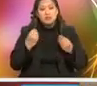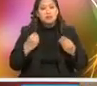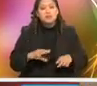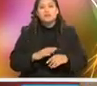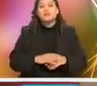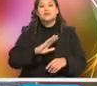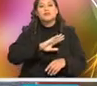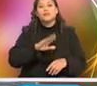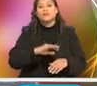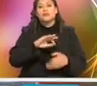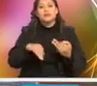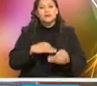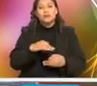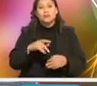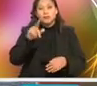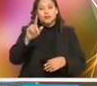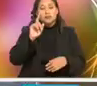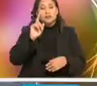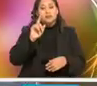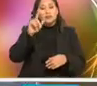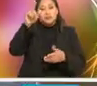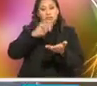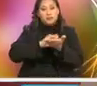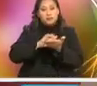para celebrarse, no es una fiesta, es una